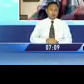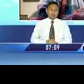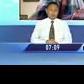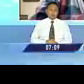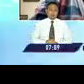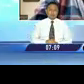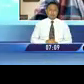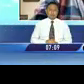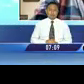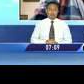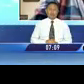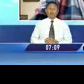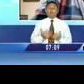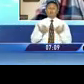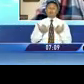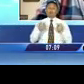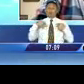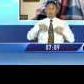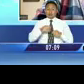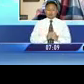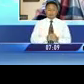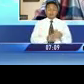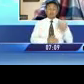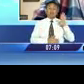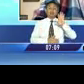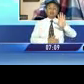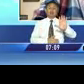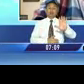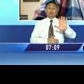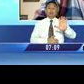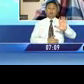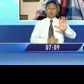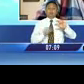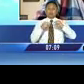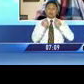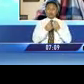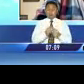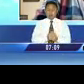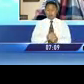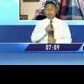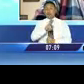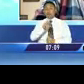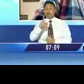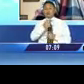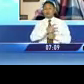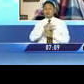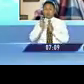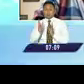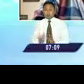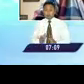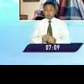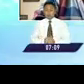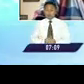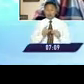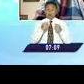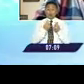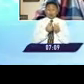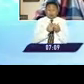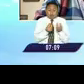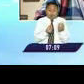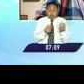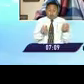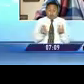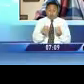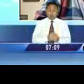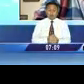Metropolitano? Lo que nosotros tenemos de este rato son 5 para 21. Es una fragmentación muy fuerte porque ni siquiera la